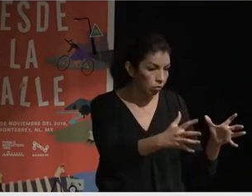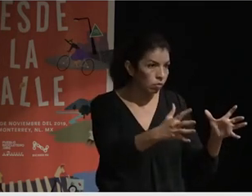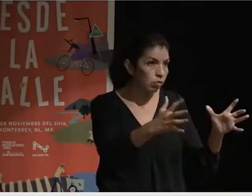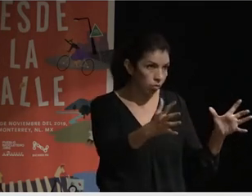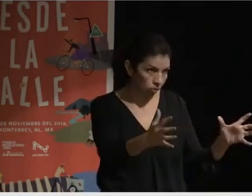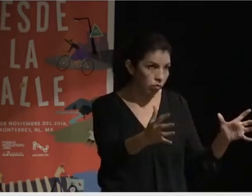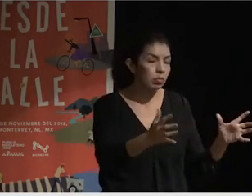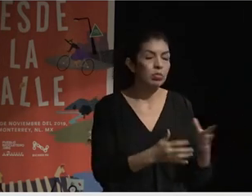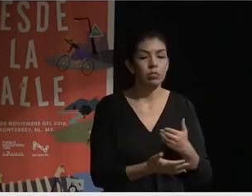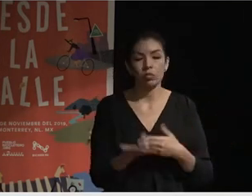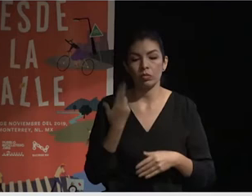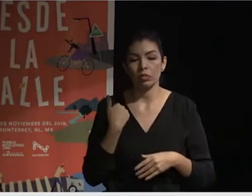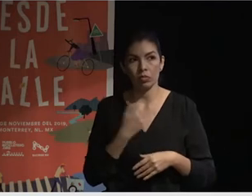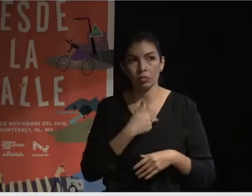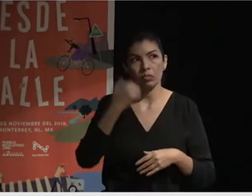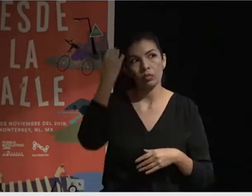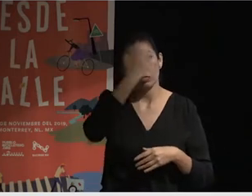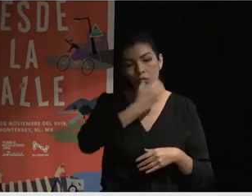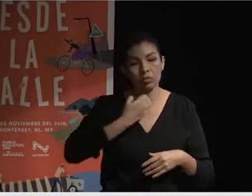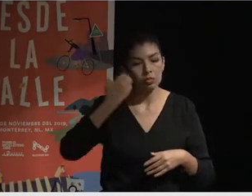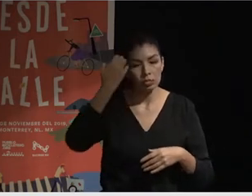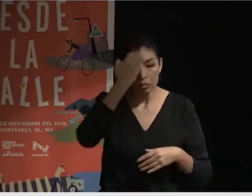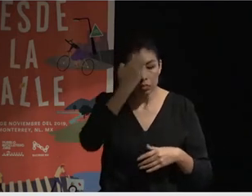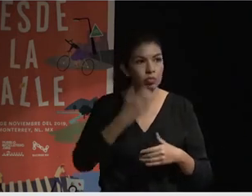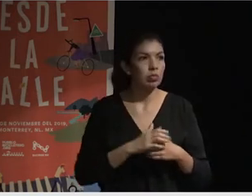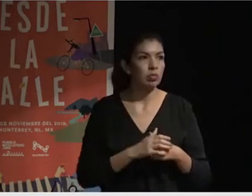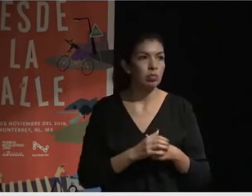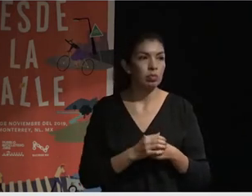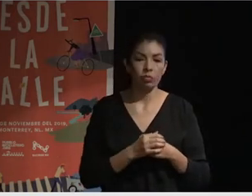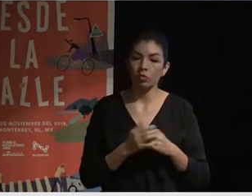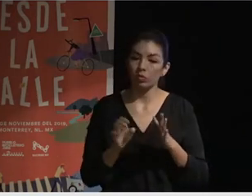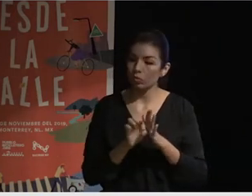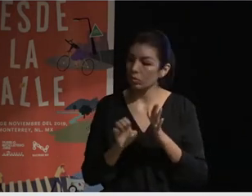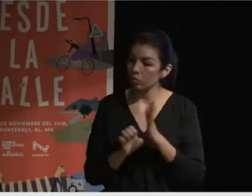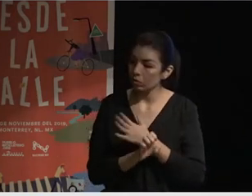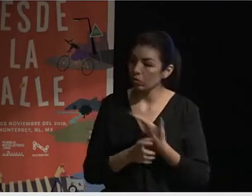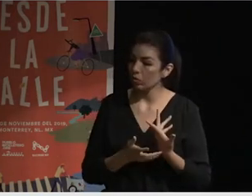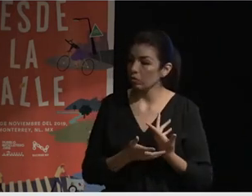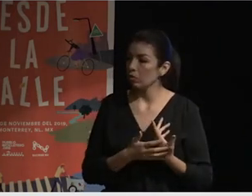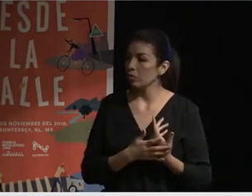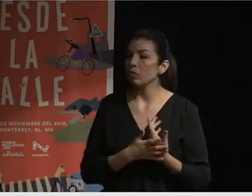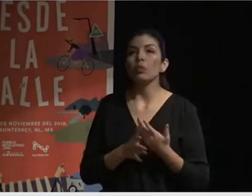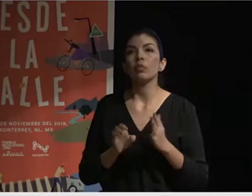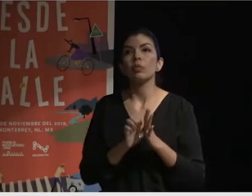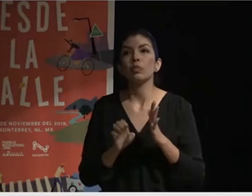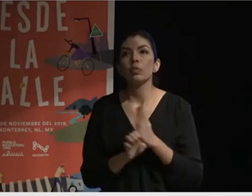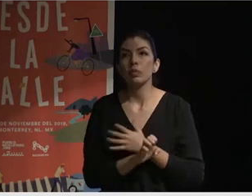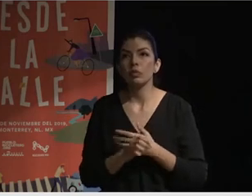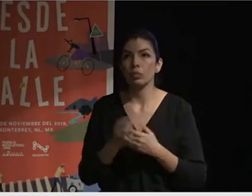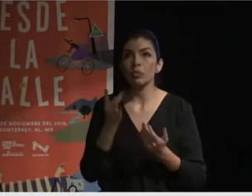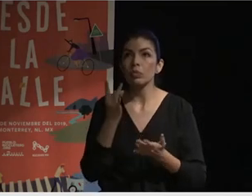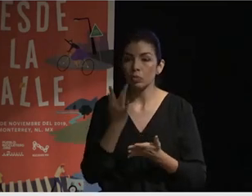por los censos, pero no solo de yuppies, saben que la palabra yuppie viene de young urban professional, ¿no? Son